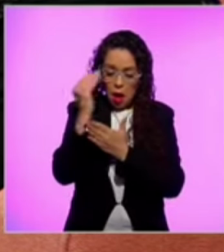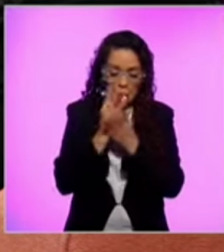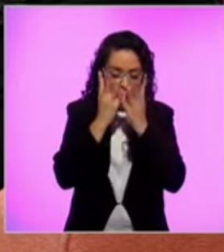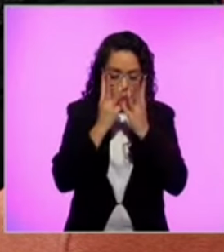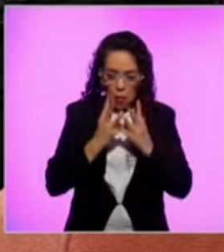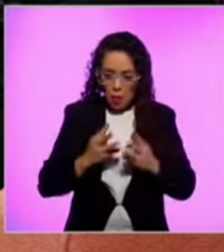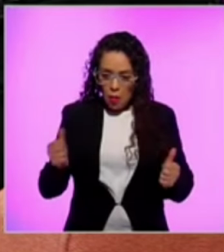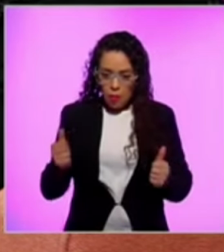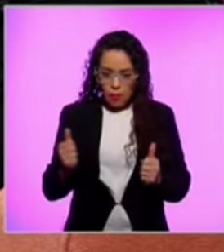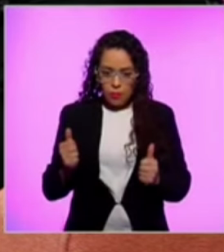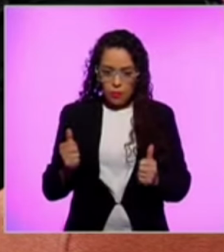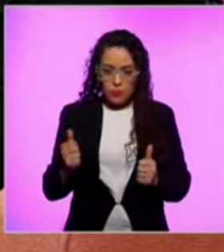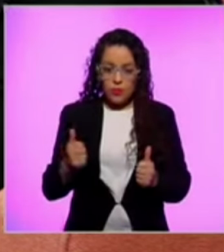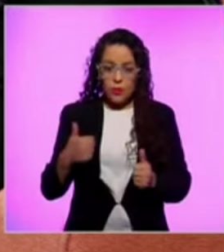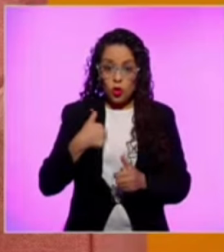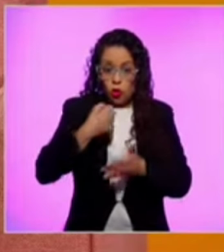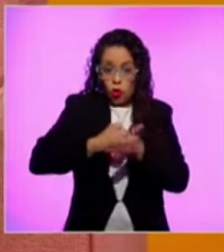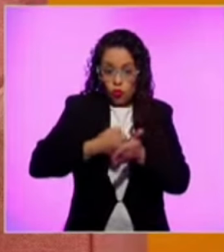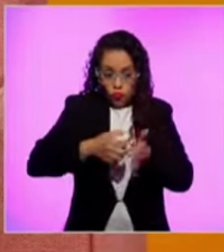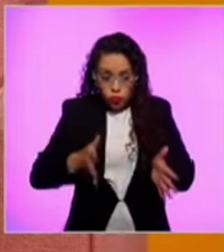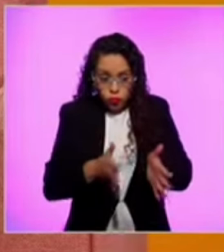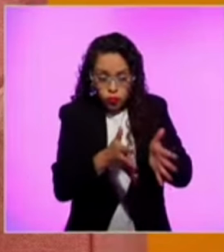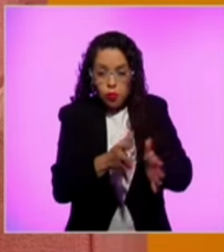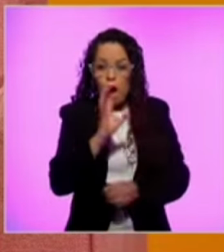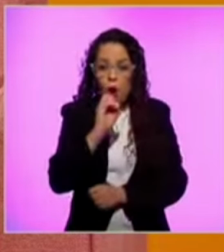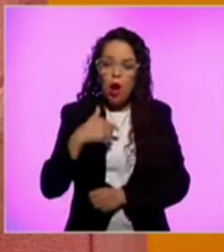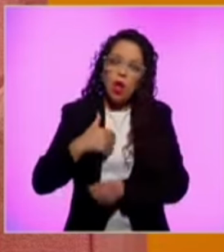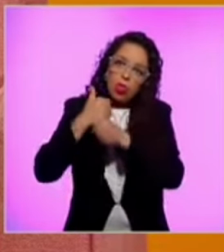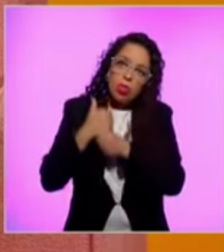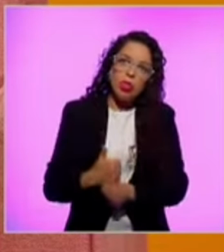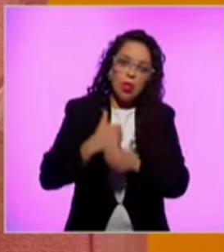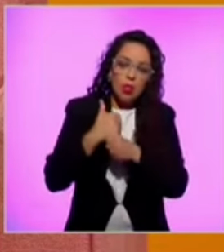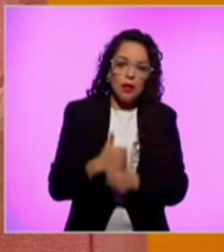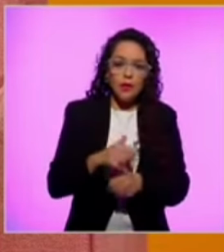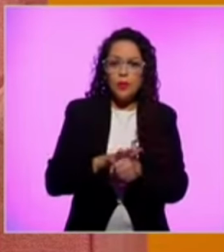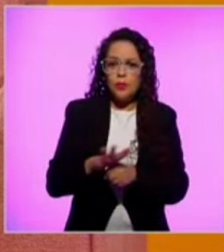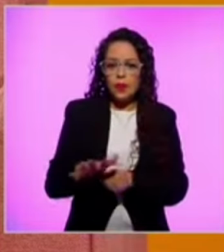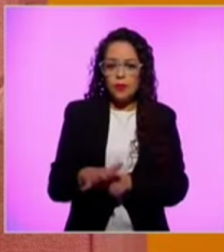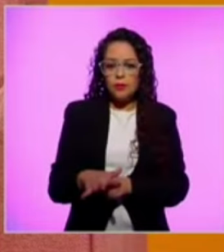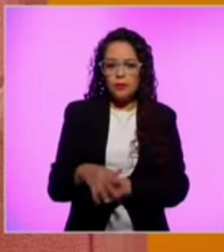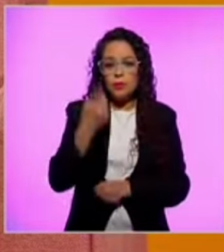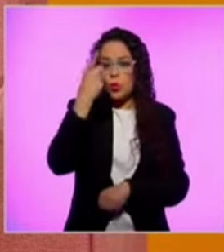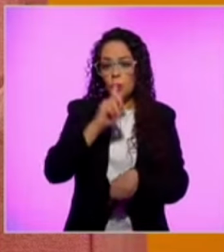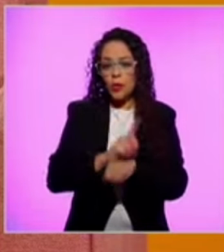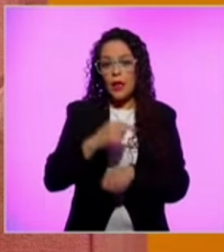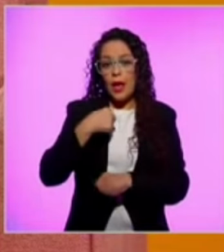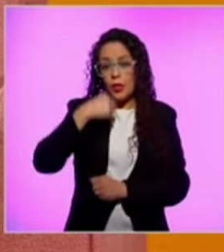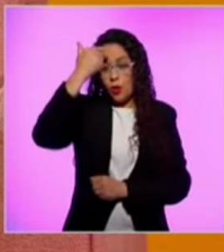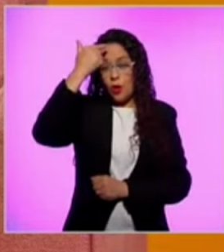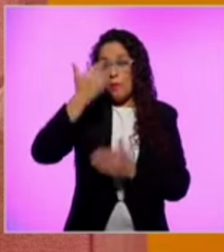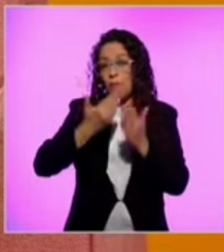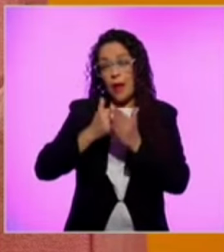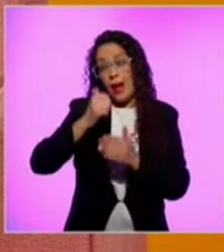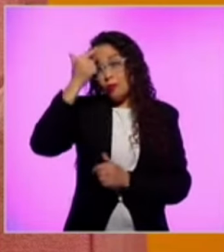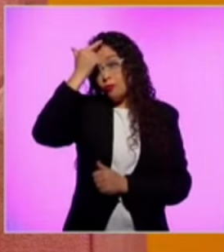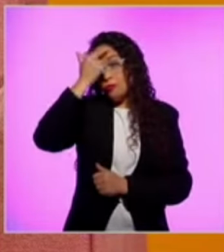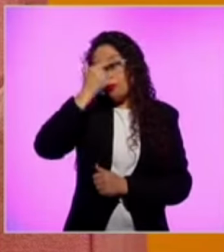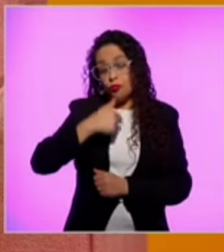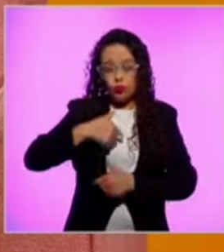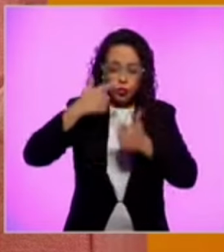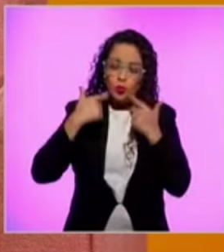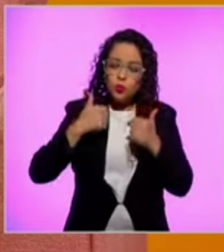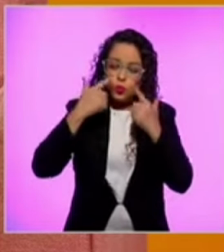la víctima, o tenemos que salir adelante. Entonces un día me puse a llorar toda la noche y al otro día, la última vez que iba a